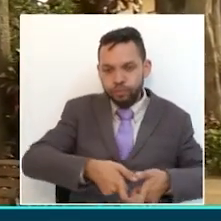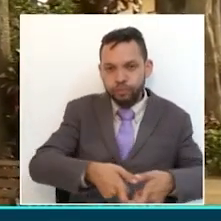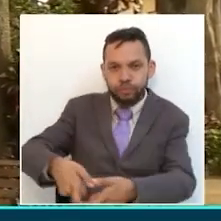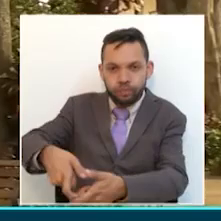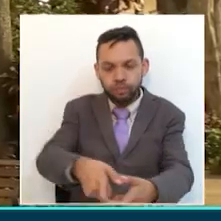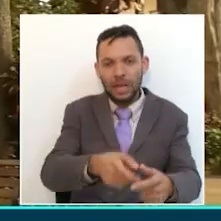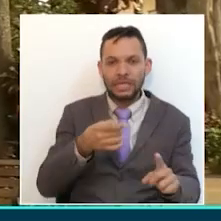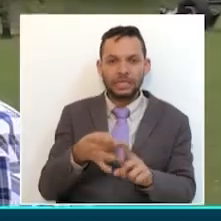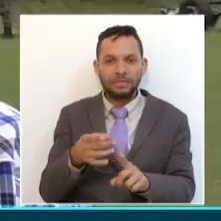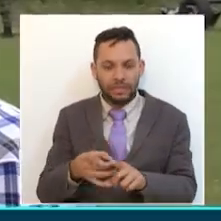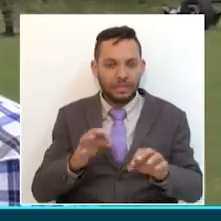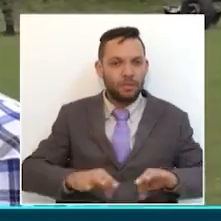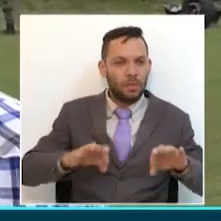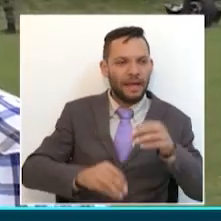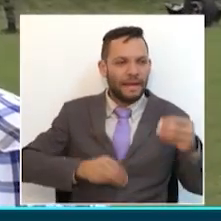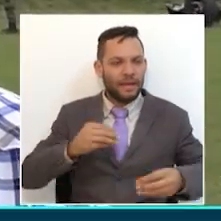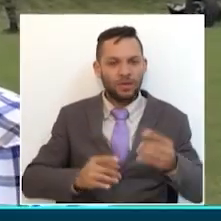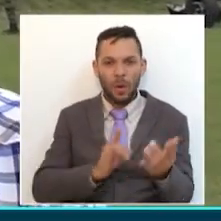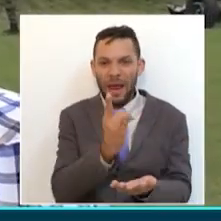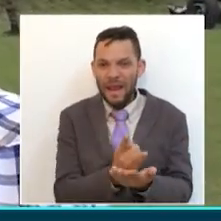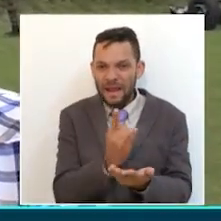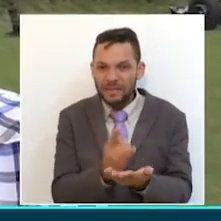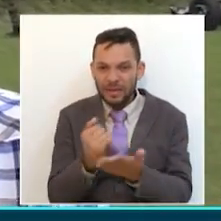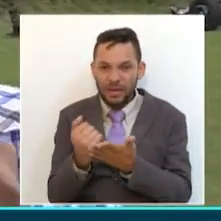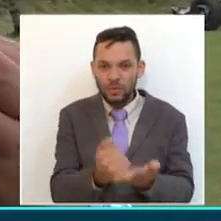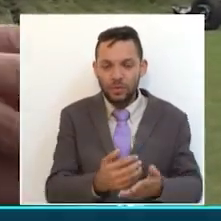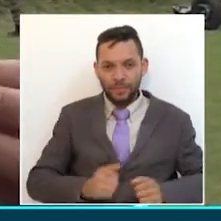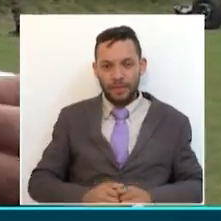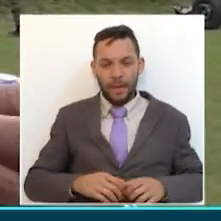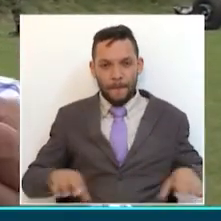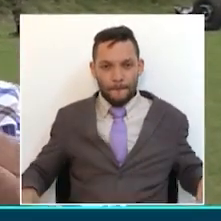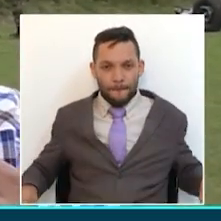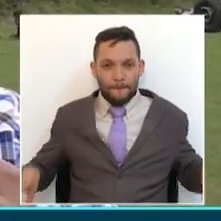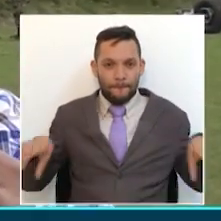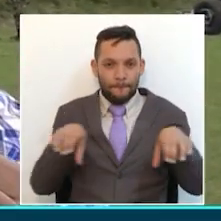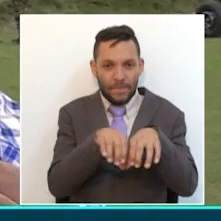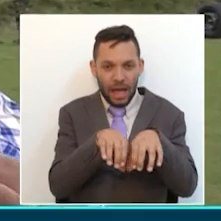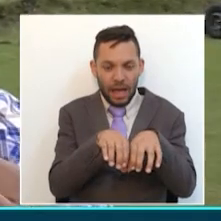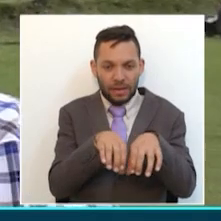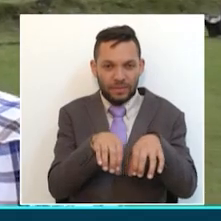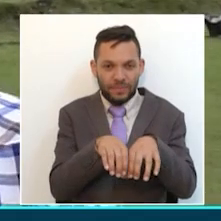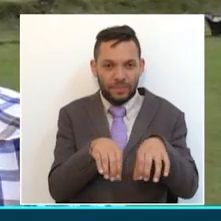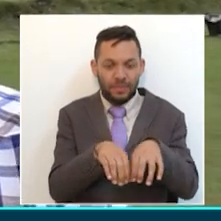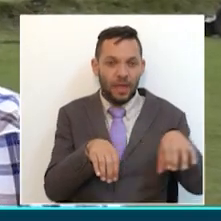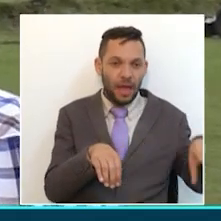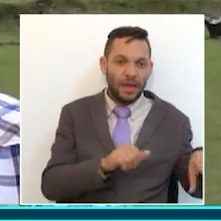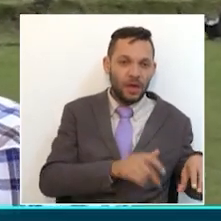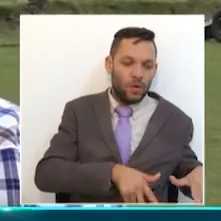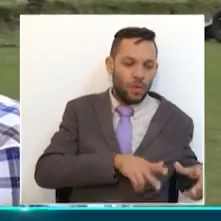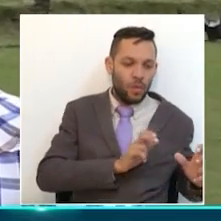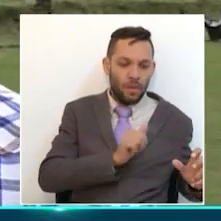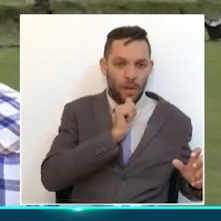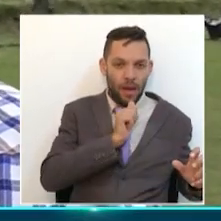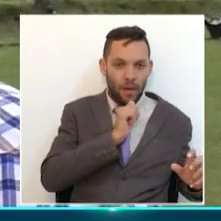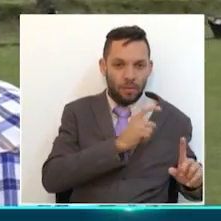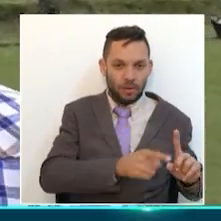algunas épocas del año. El empalme final, que era conectar el acueducto nuevo con el